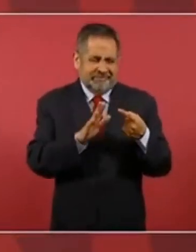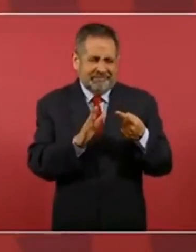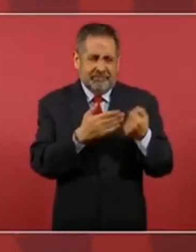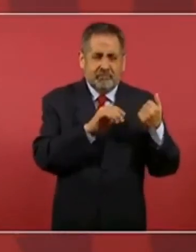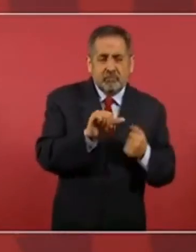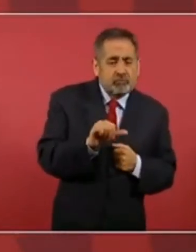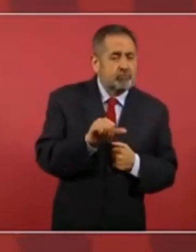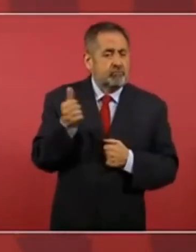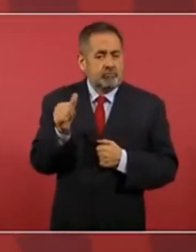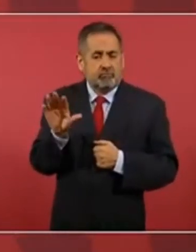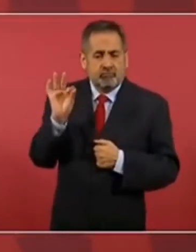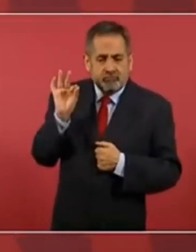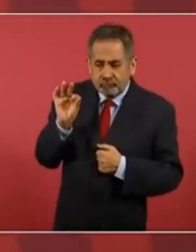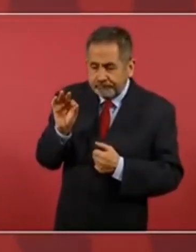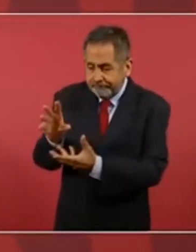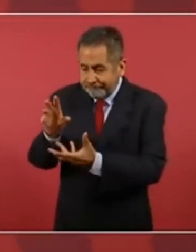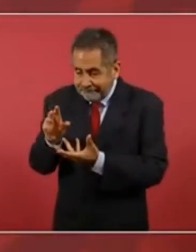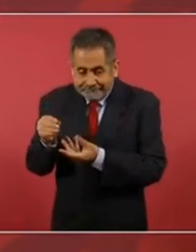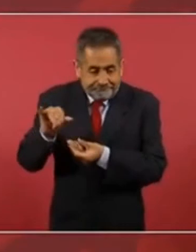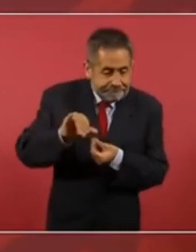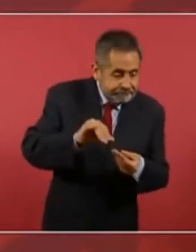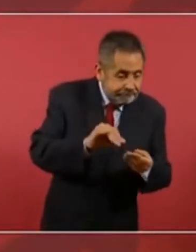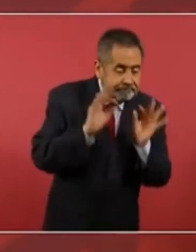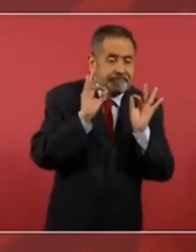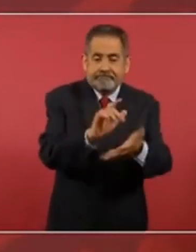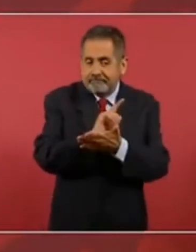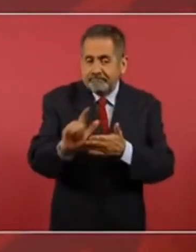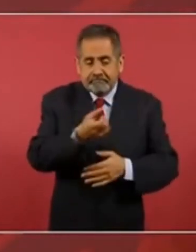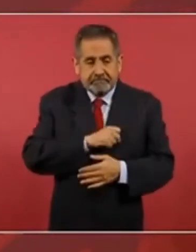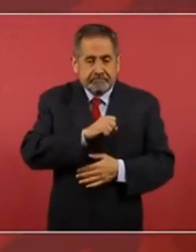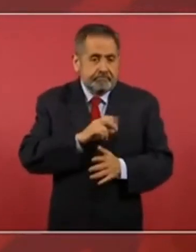Y ya hay un acuerdo que suscribí.